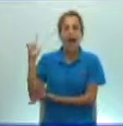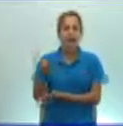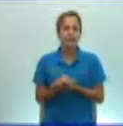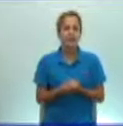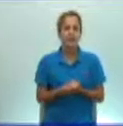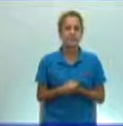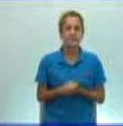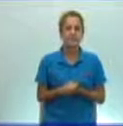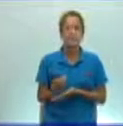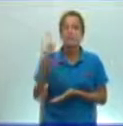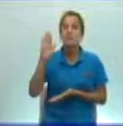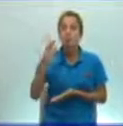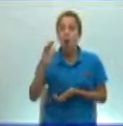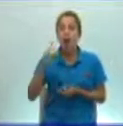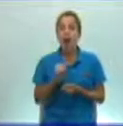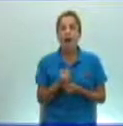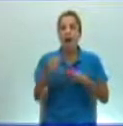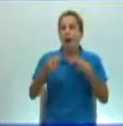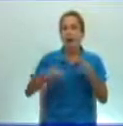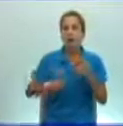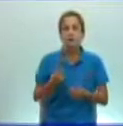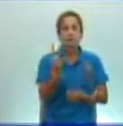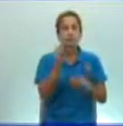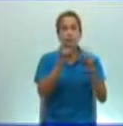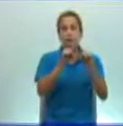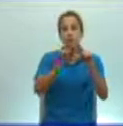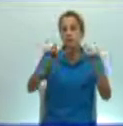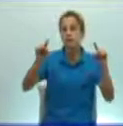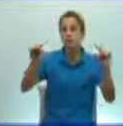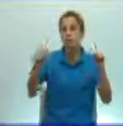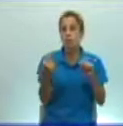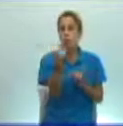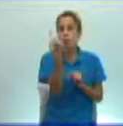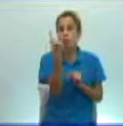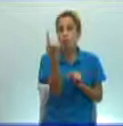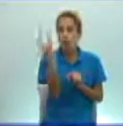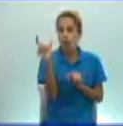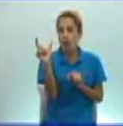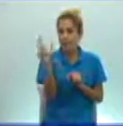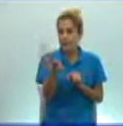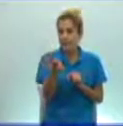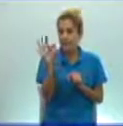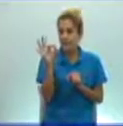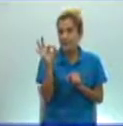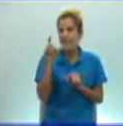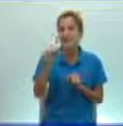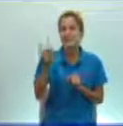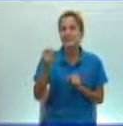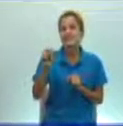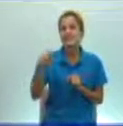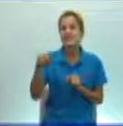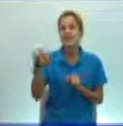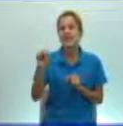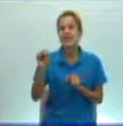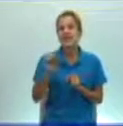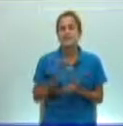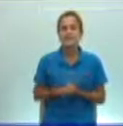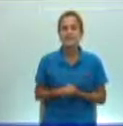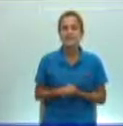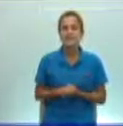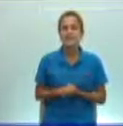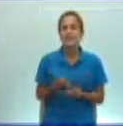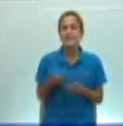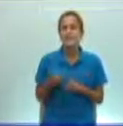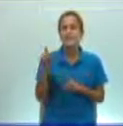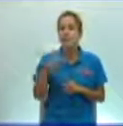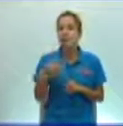A, debían haber redactado una oración con una de las palabras llanas. Para esto, debían